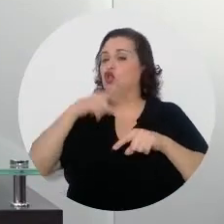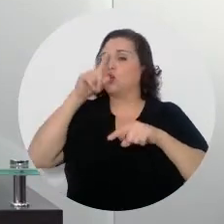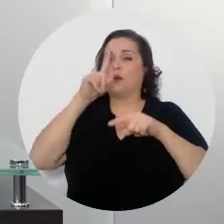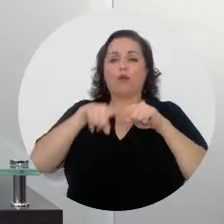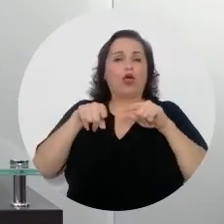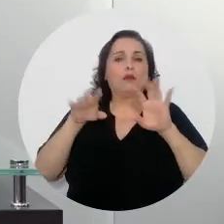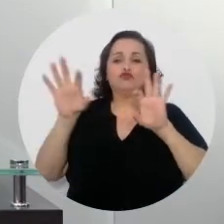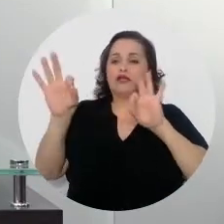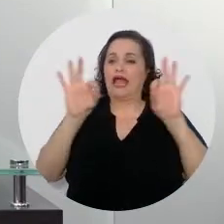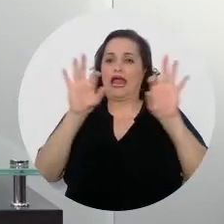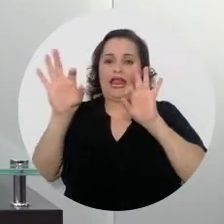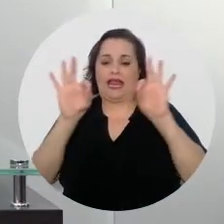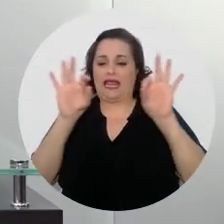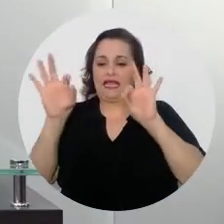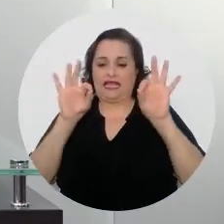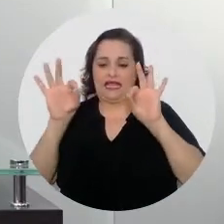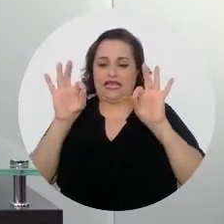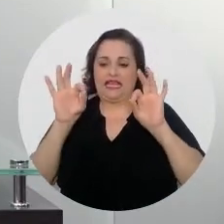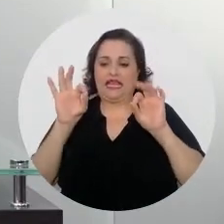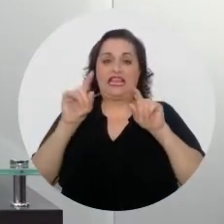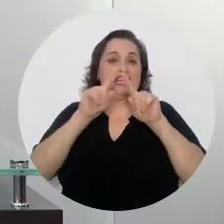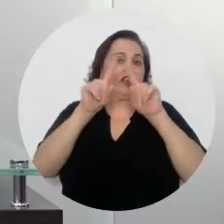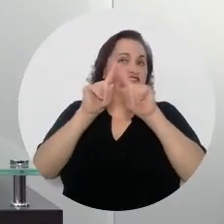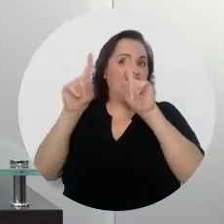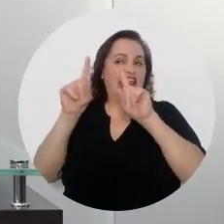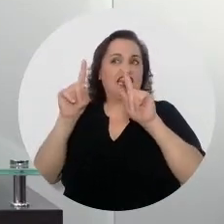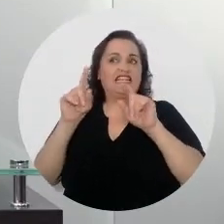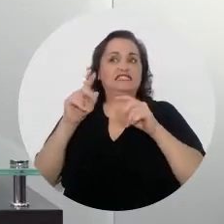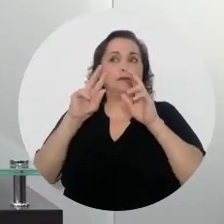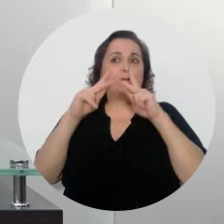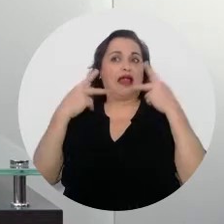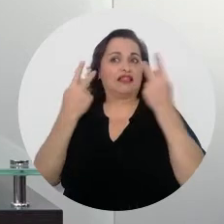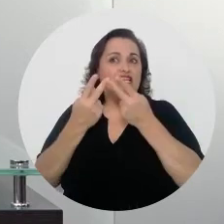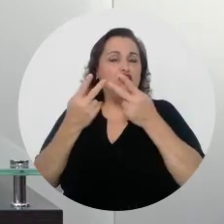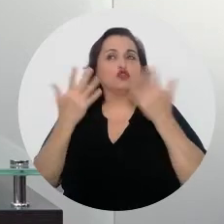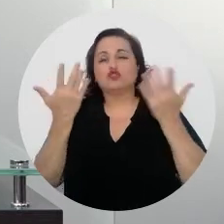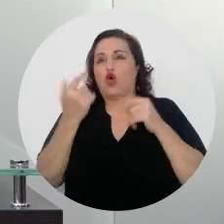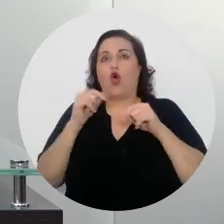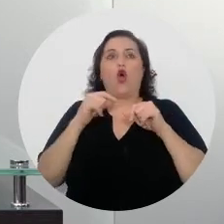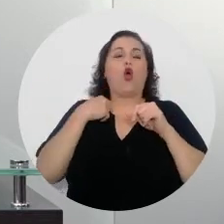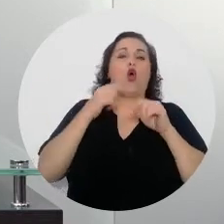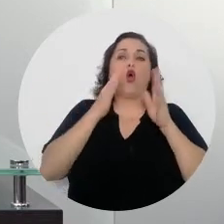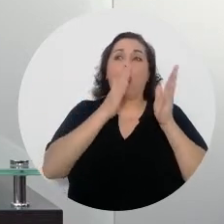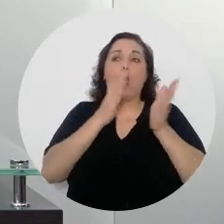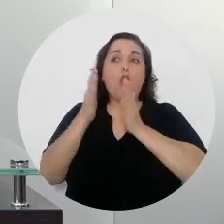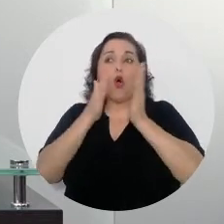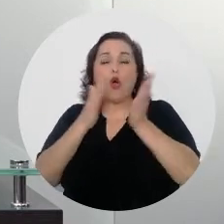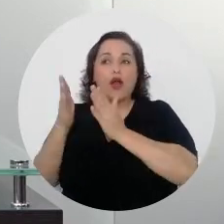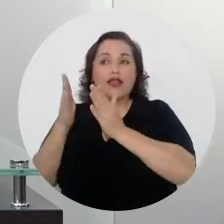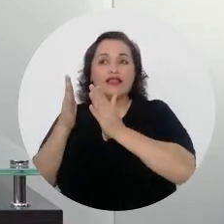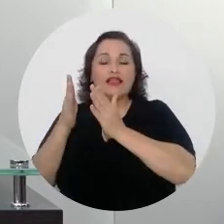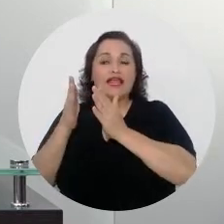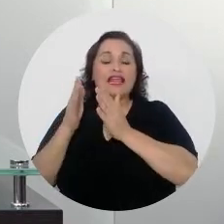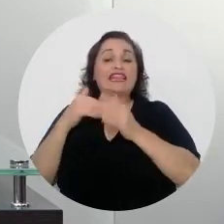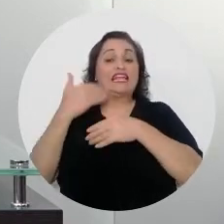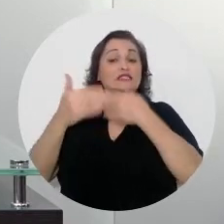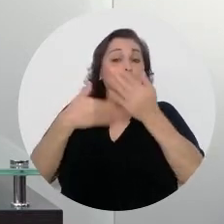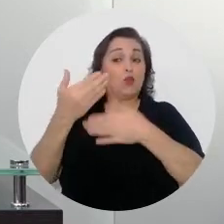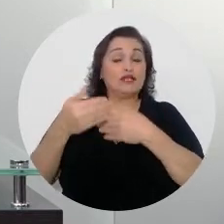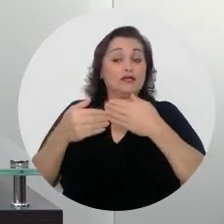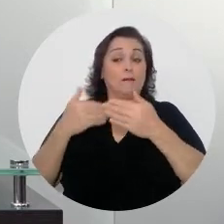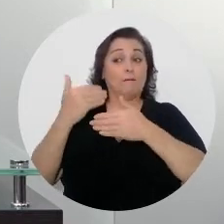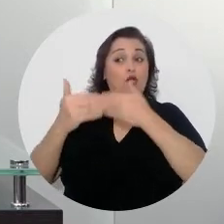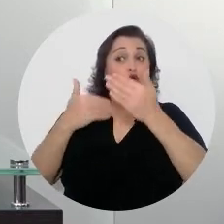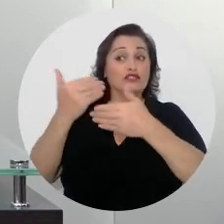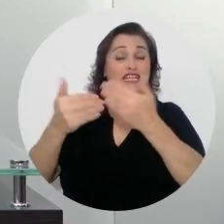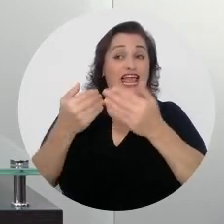podemos elegir diputados de diferentes partidos o cambiar el orden de la lista, sino que el partido, después de ese proceso